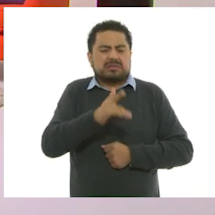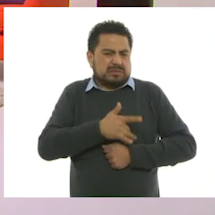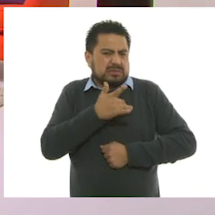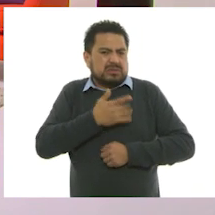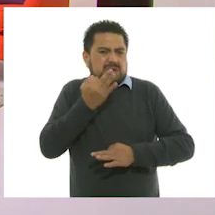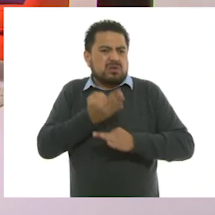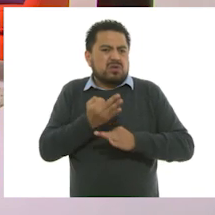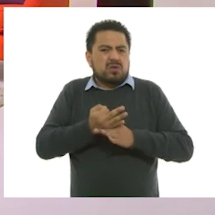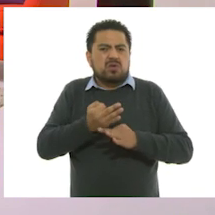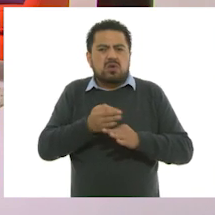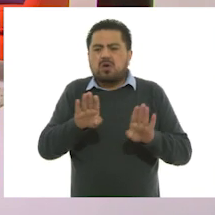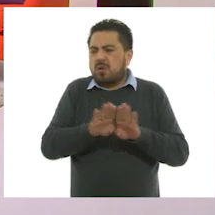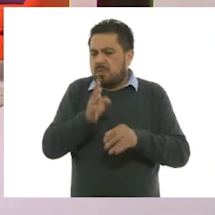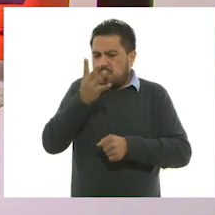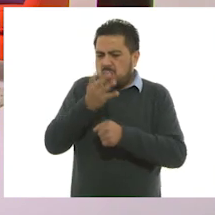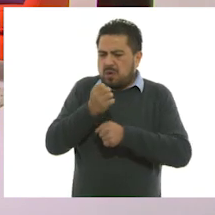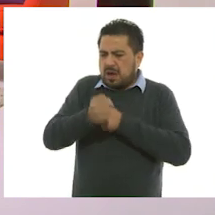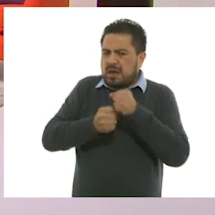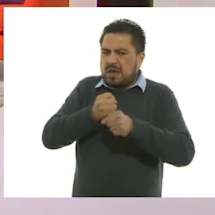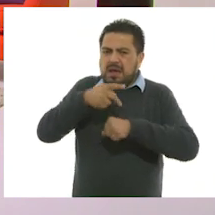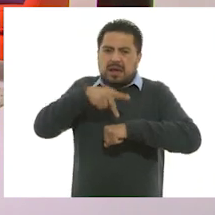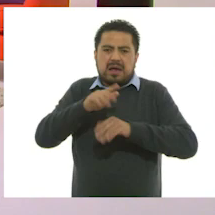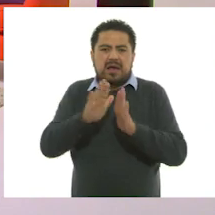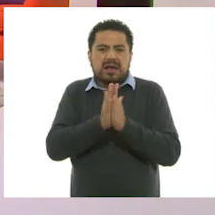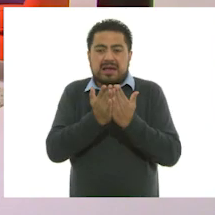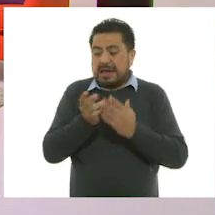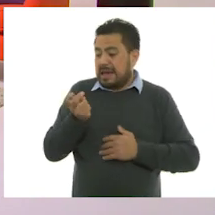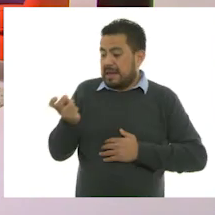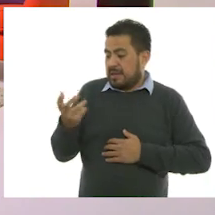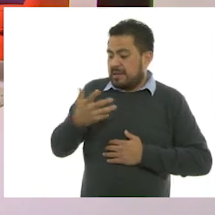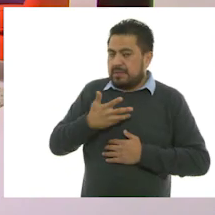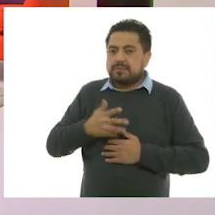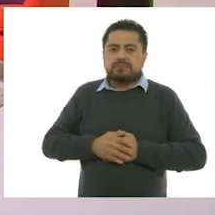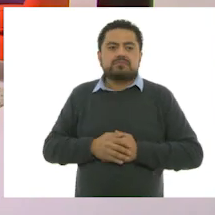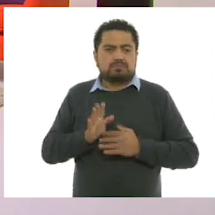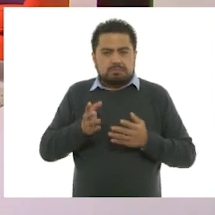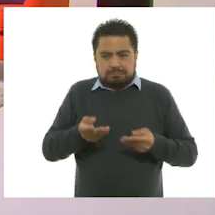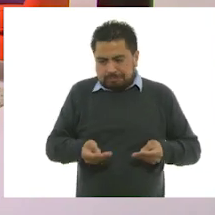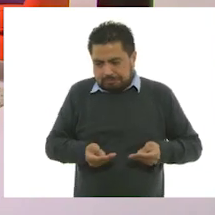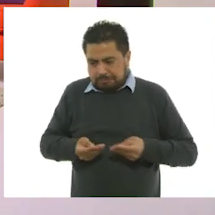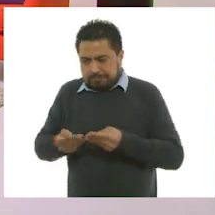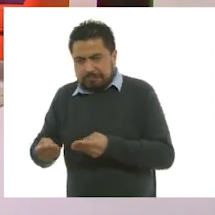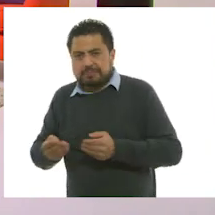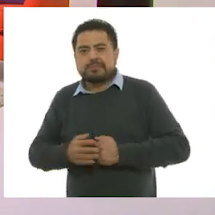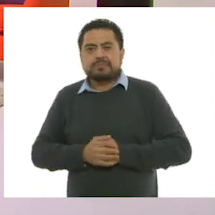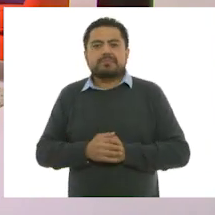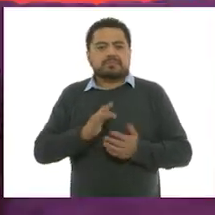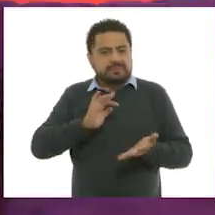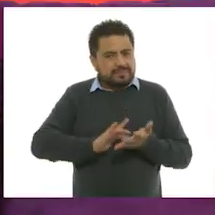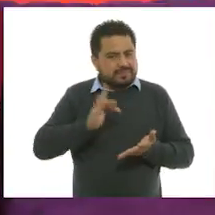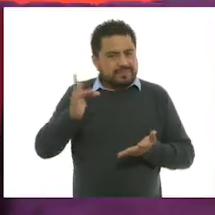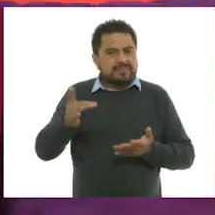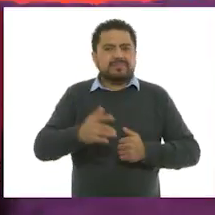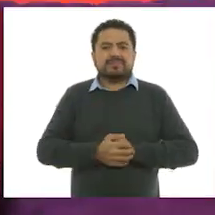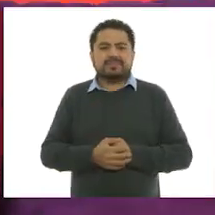parece una de 4º grado, como el libro que tienes ahí? Muy bien, te lo comparto. Gracias.